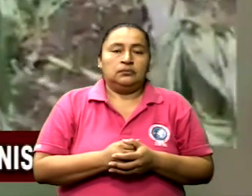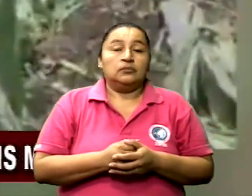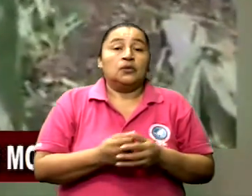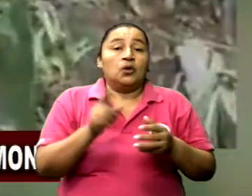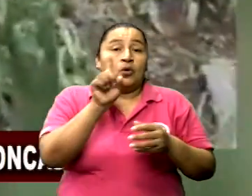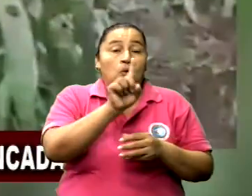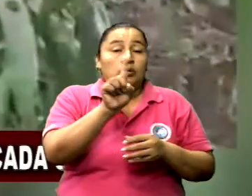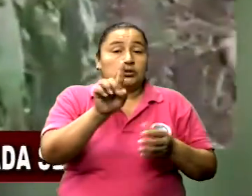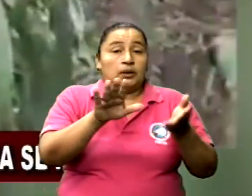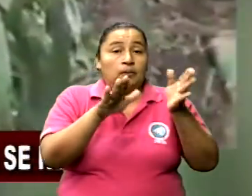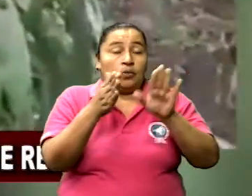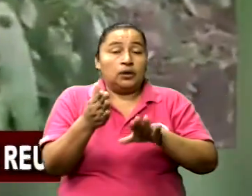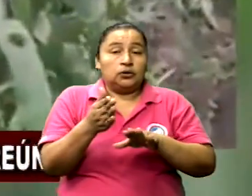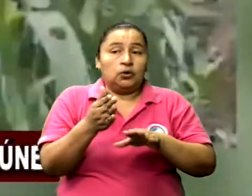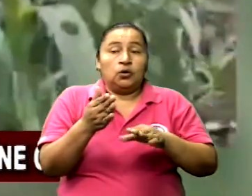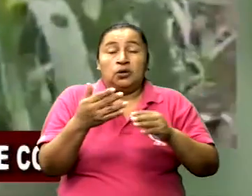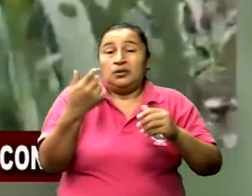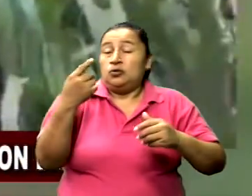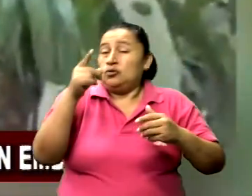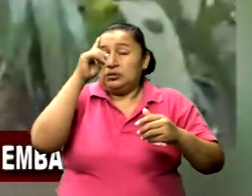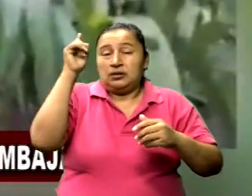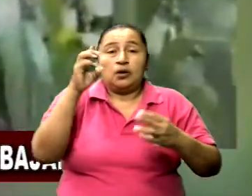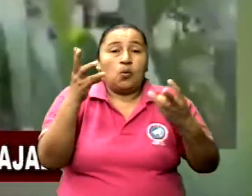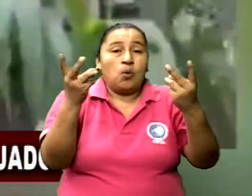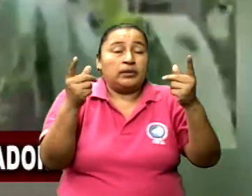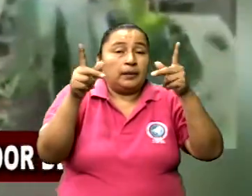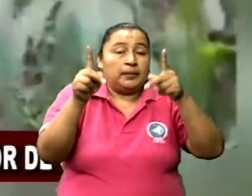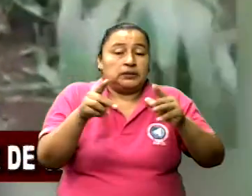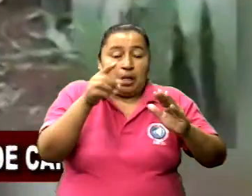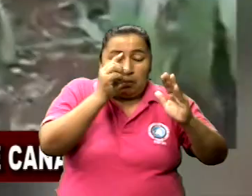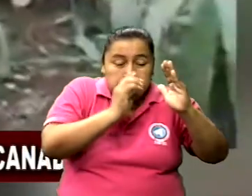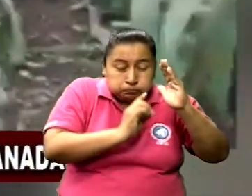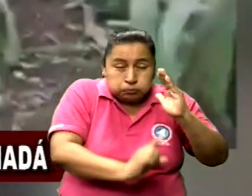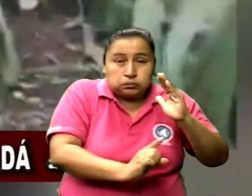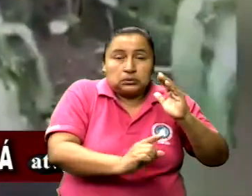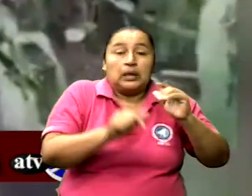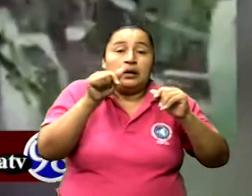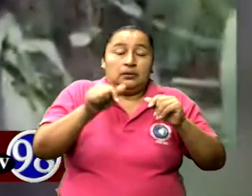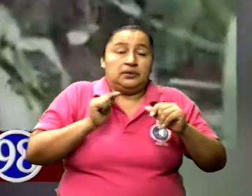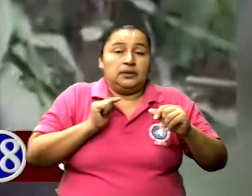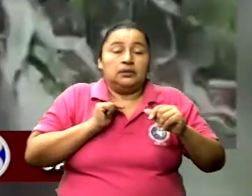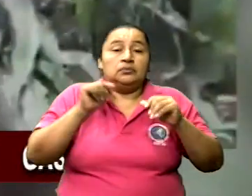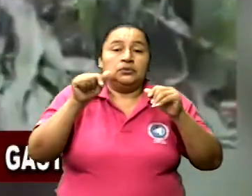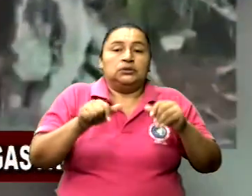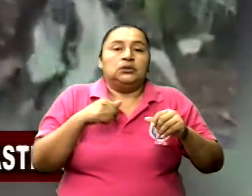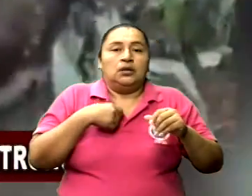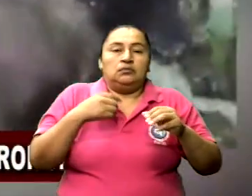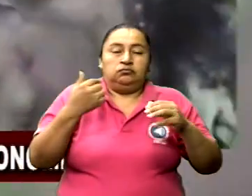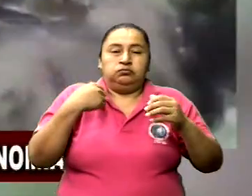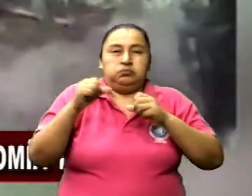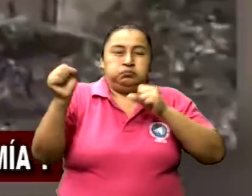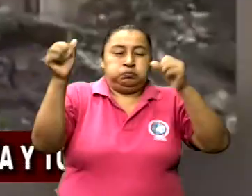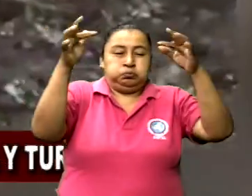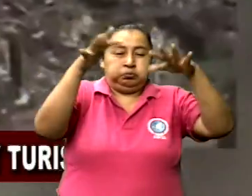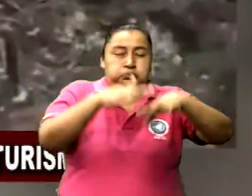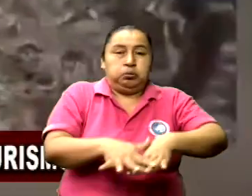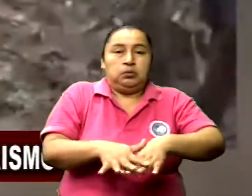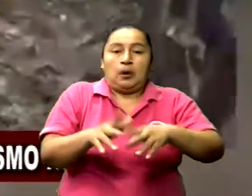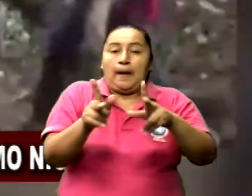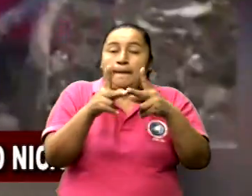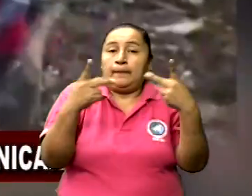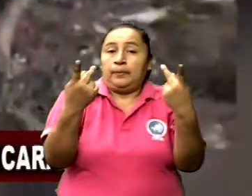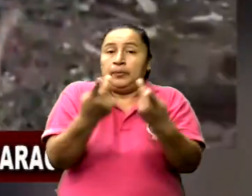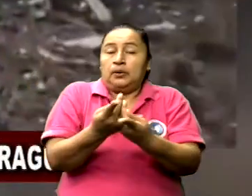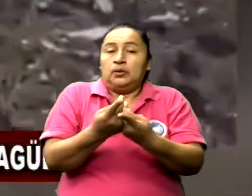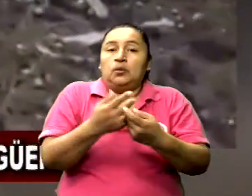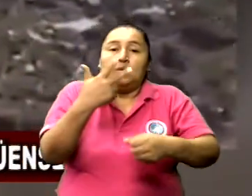Once muertos y un número indeterminado de personas soterradas es el saldo preliminar de la luz registrado en una comunidad del